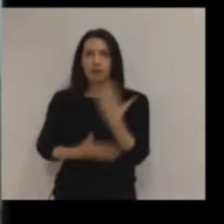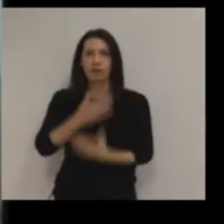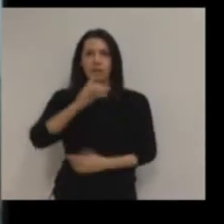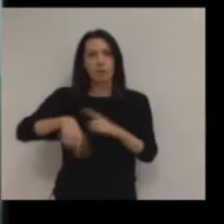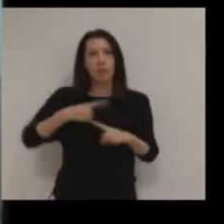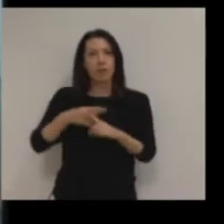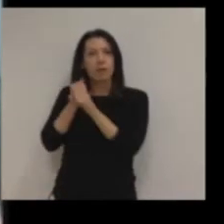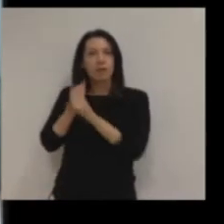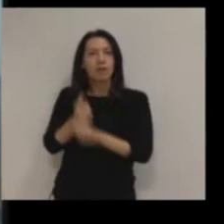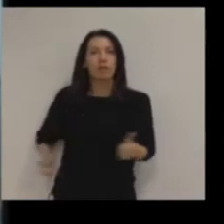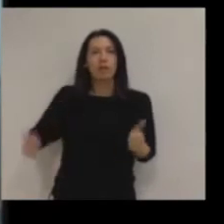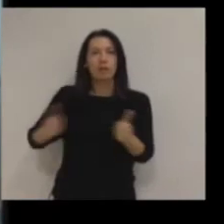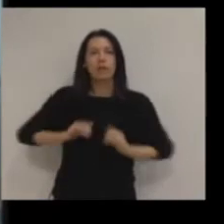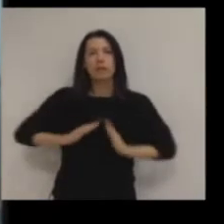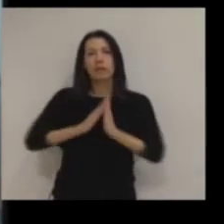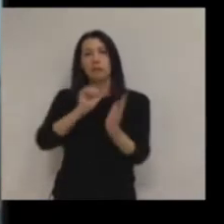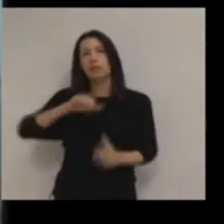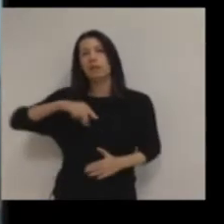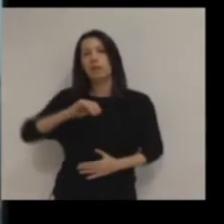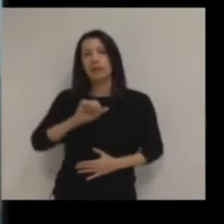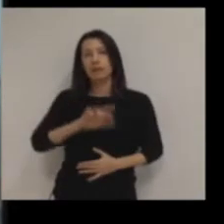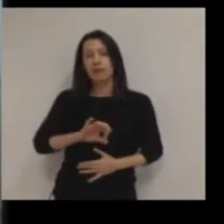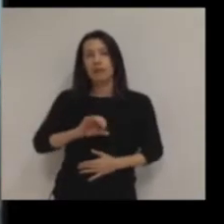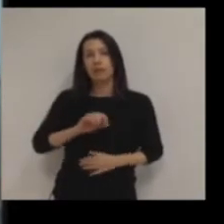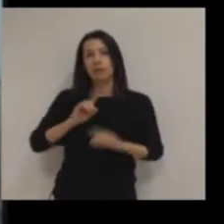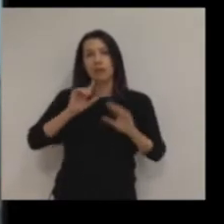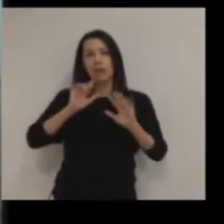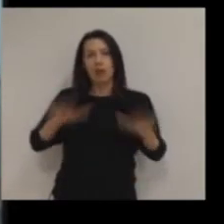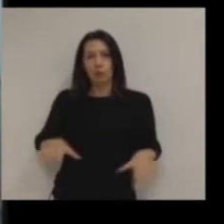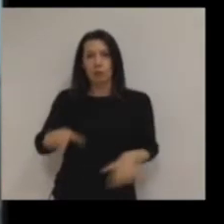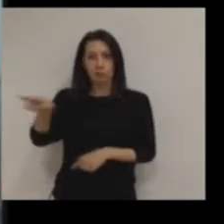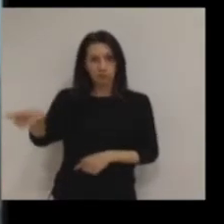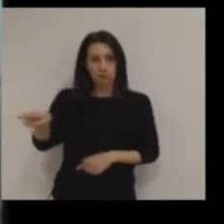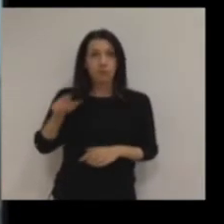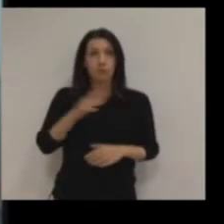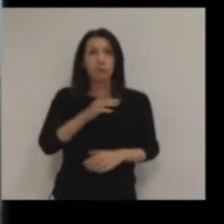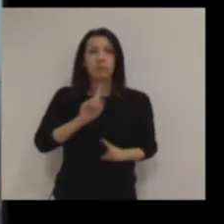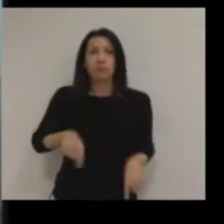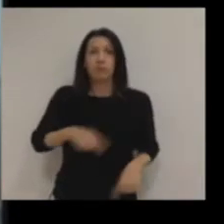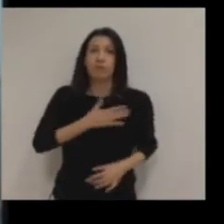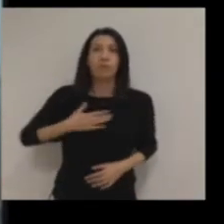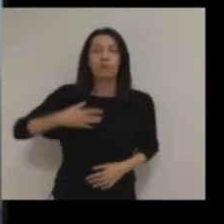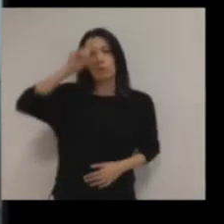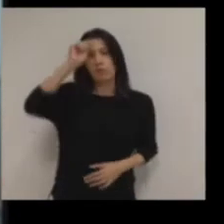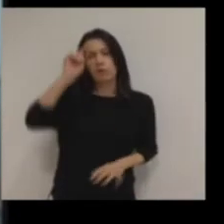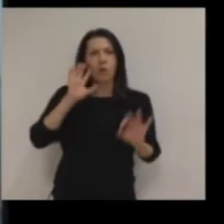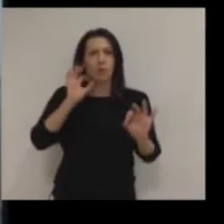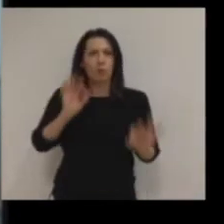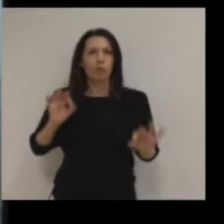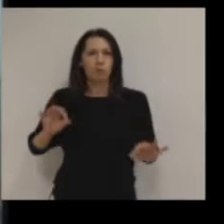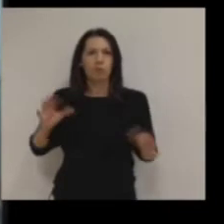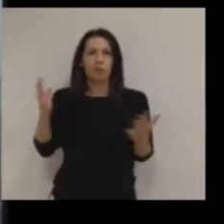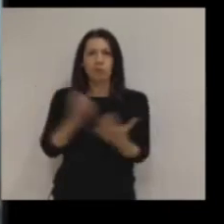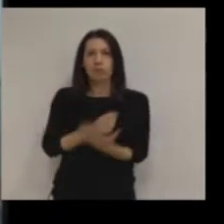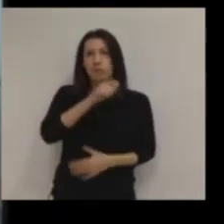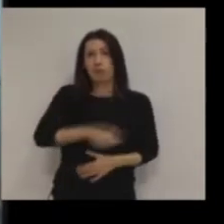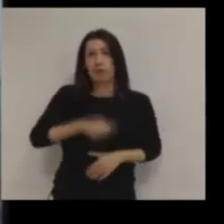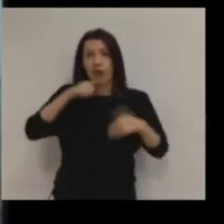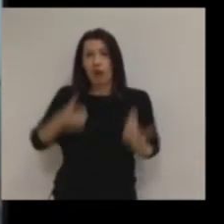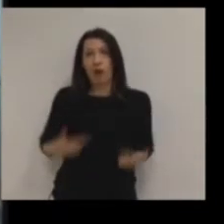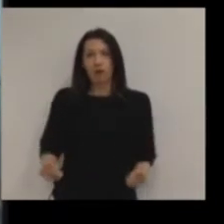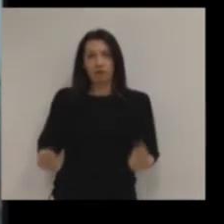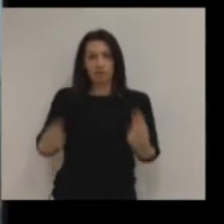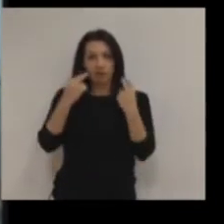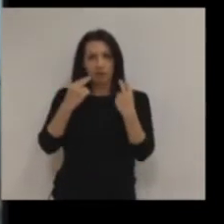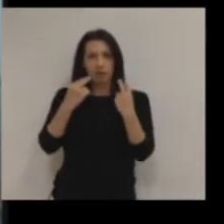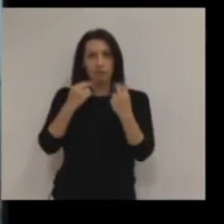y Dependencia de San Andrés de Rabanero de León. Quiero saludar, por supuesto, a todos aquellos que nos están viendo y